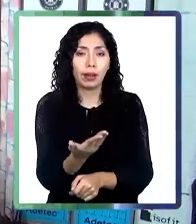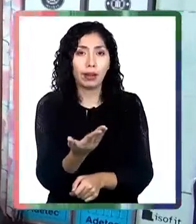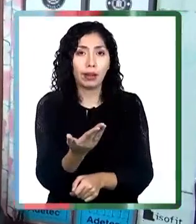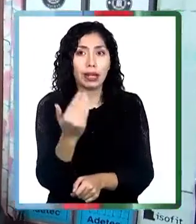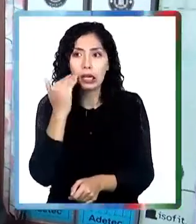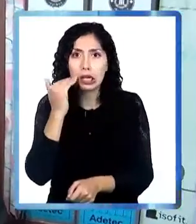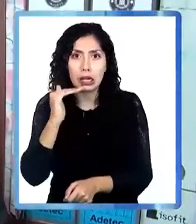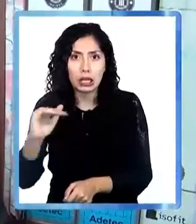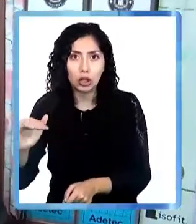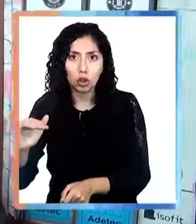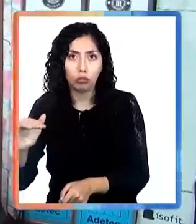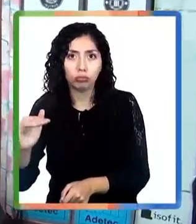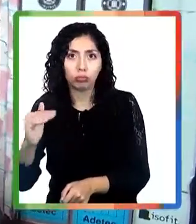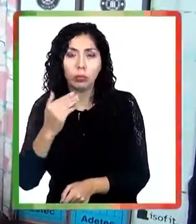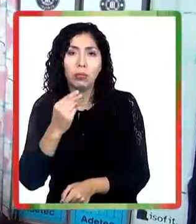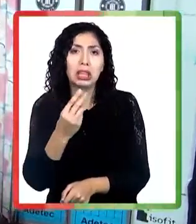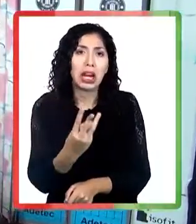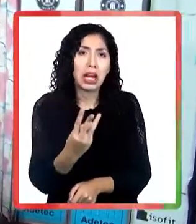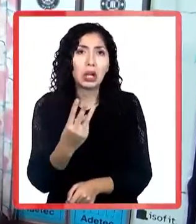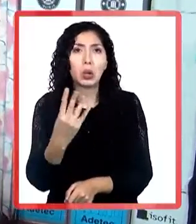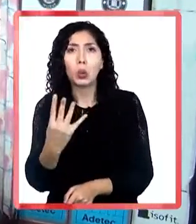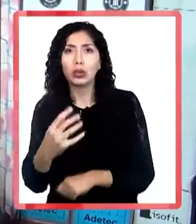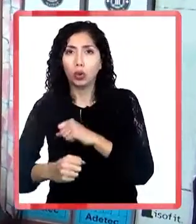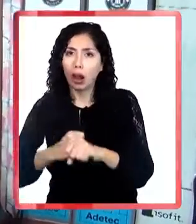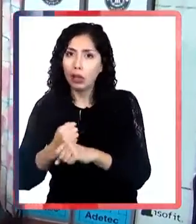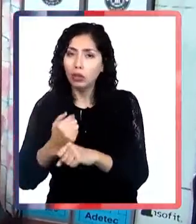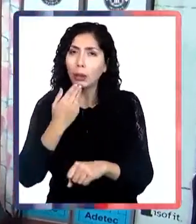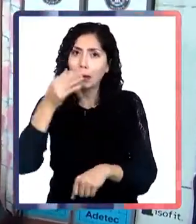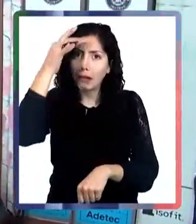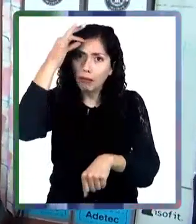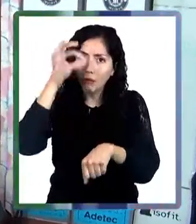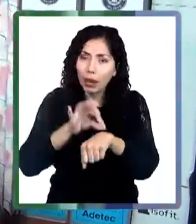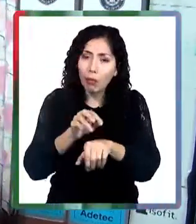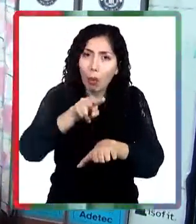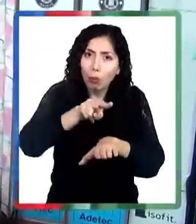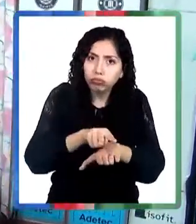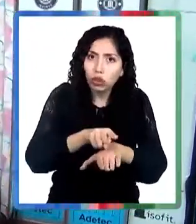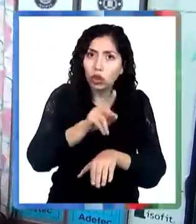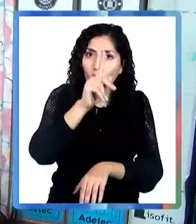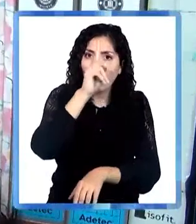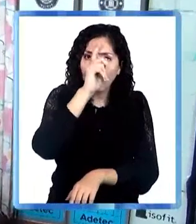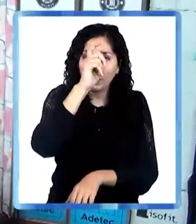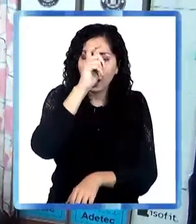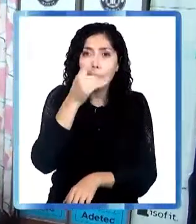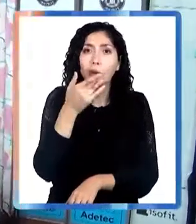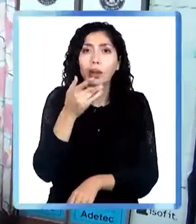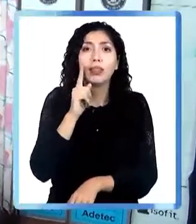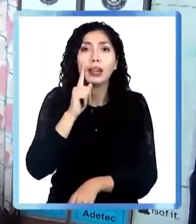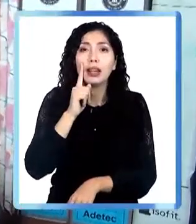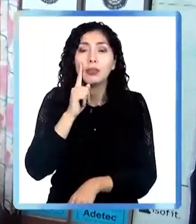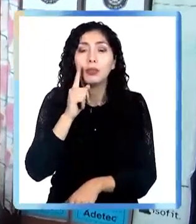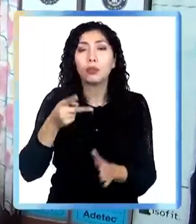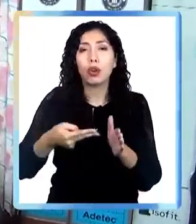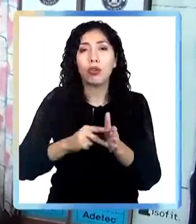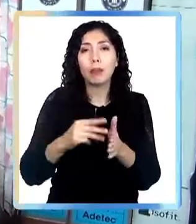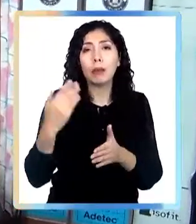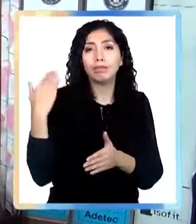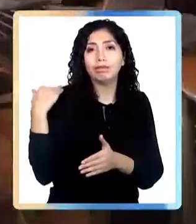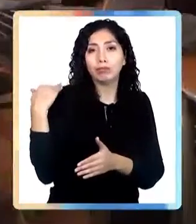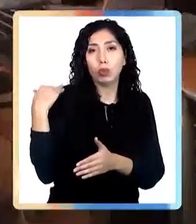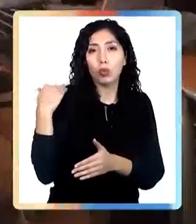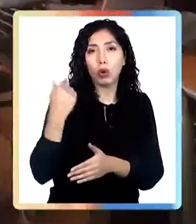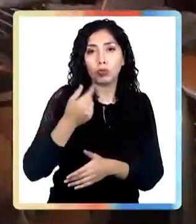vemos niños mayores también 3 años 4 años que se han oficializado principalmente por no mirar